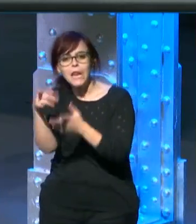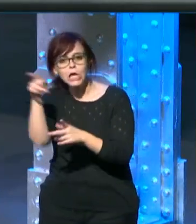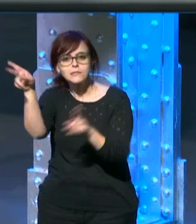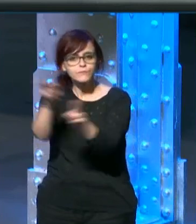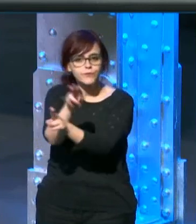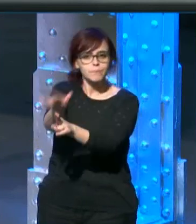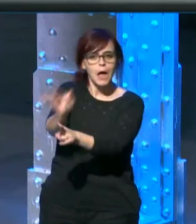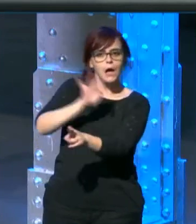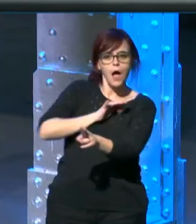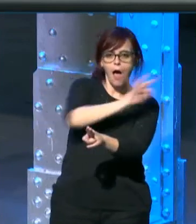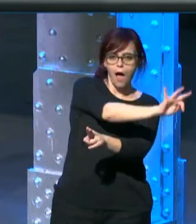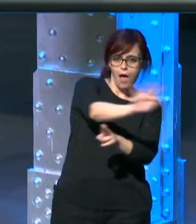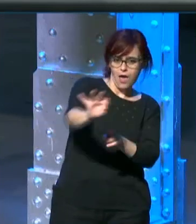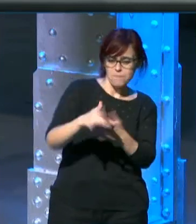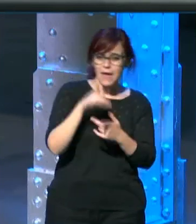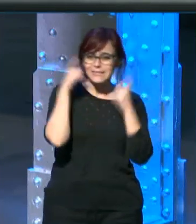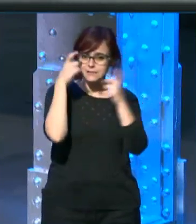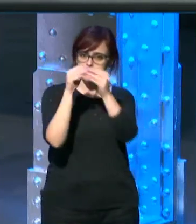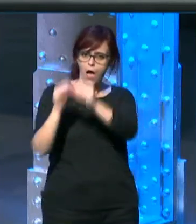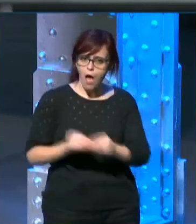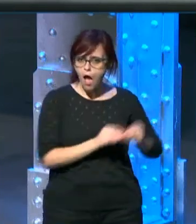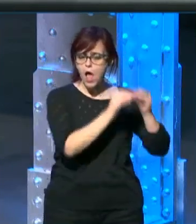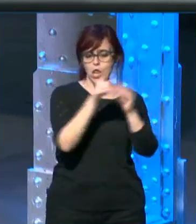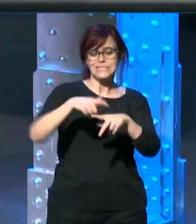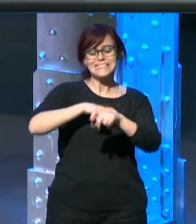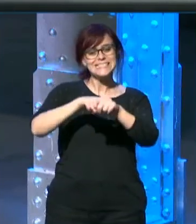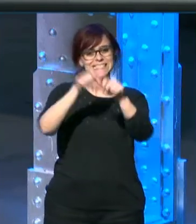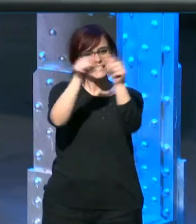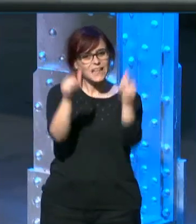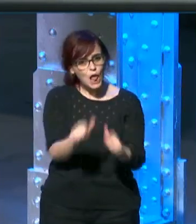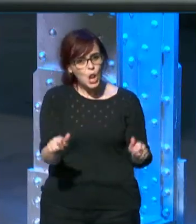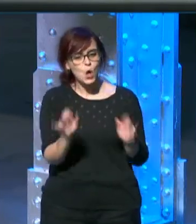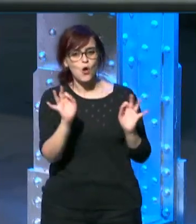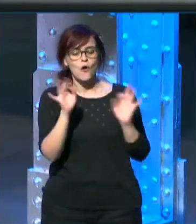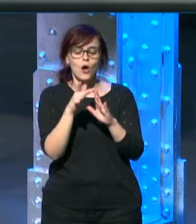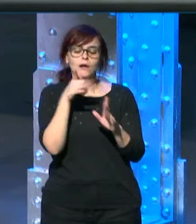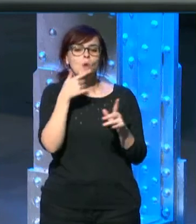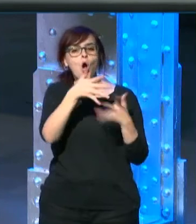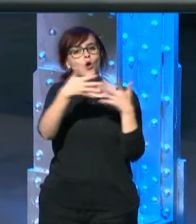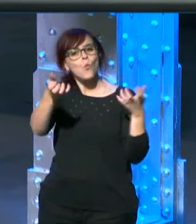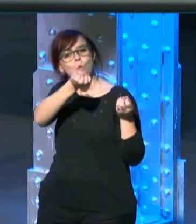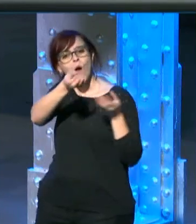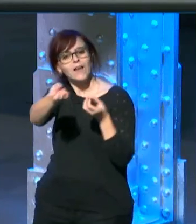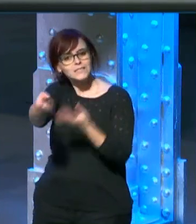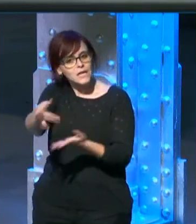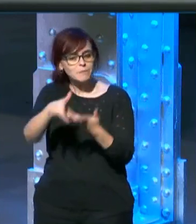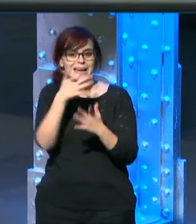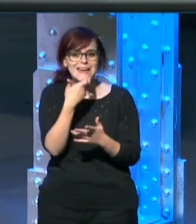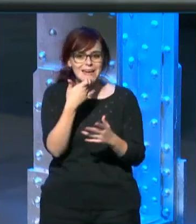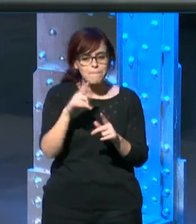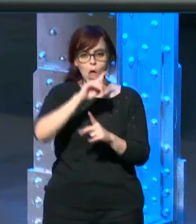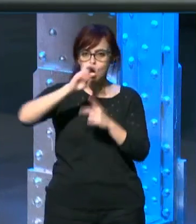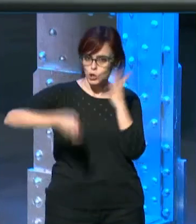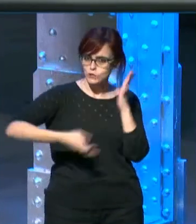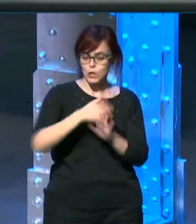tipo de cosas para que haya una coherencia en el estilo, en la forma de contar las cosas, en los ejemplos. Sí, sí, no